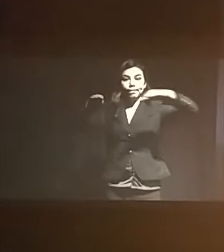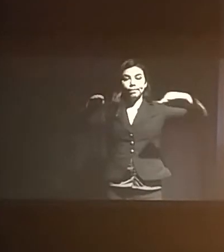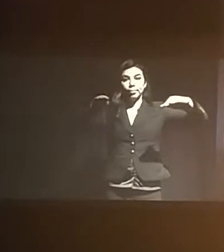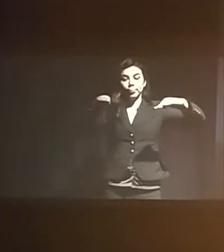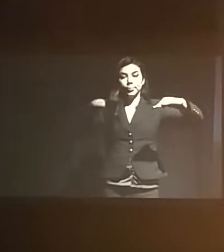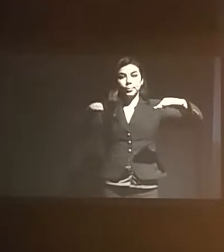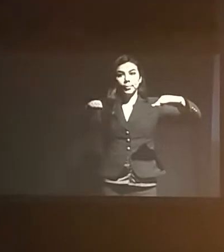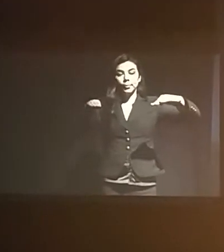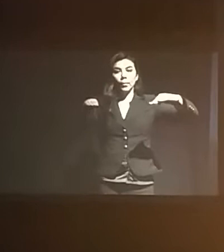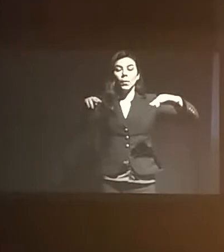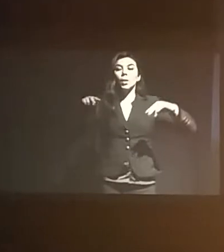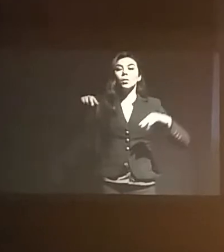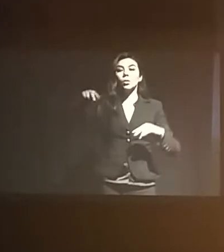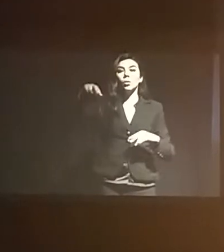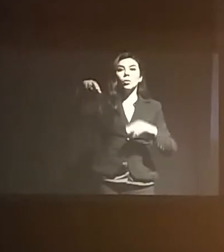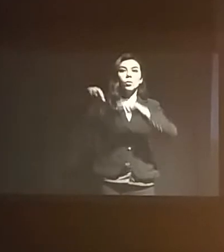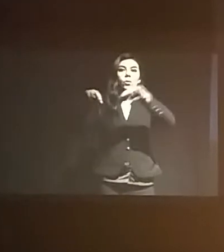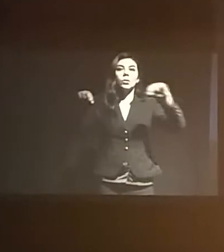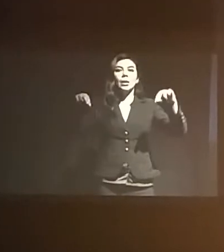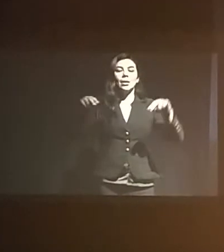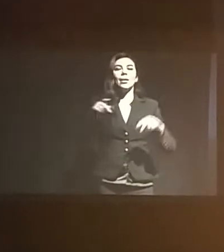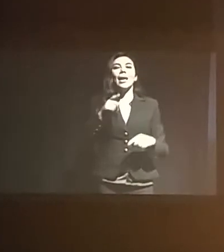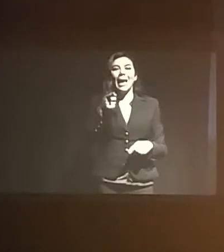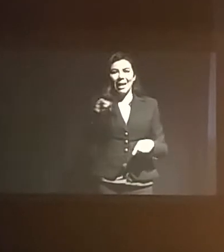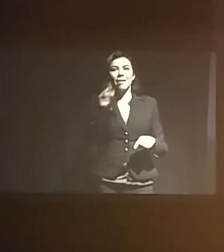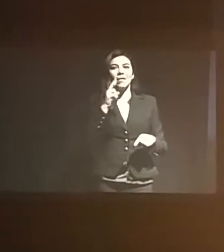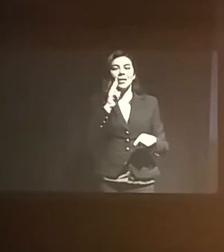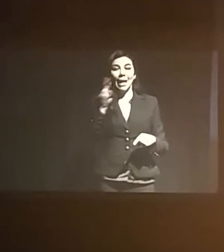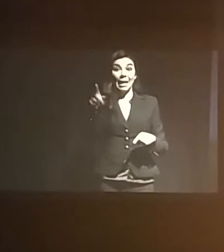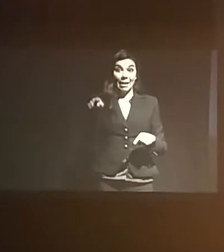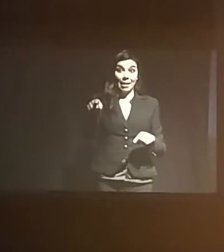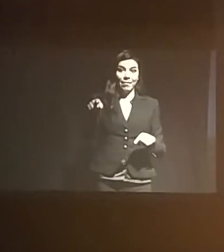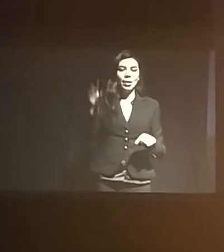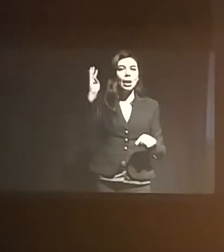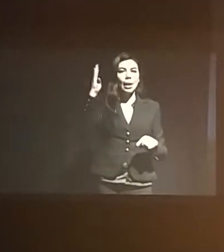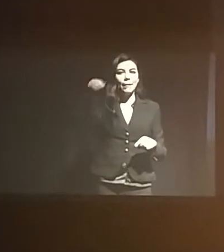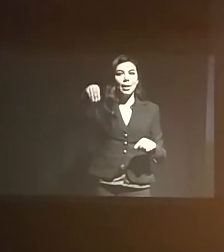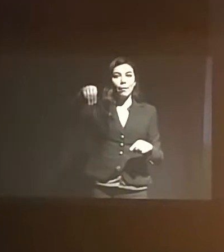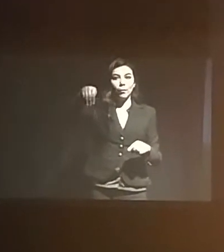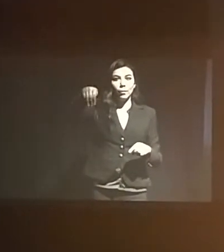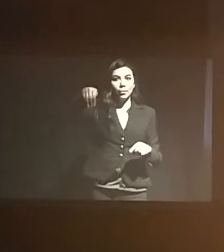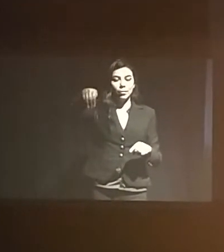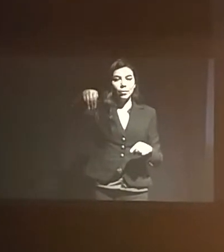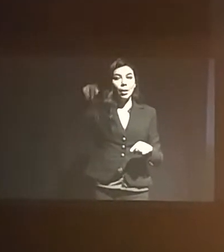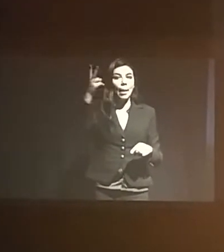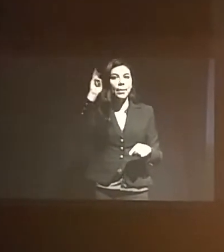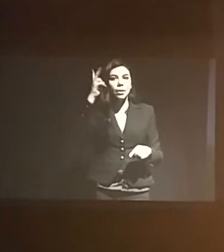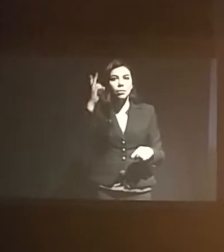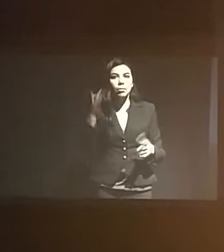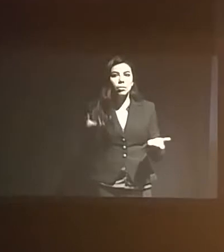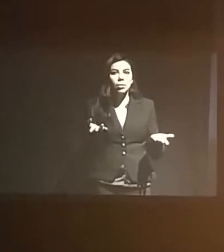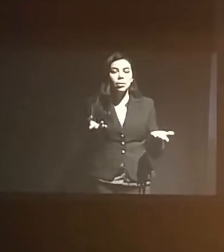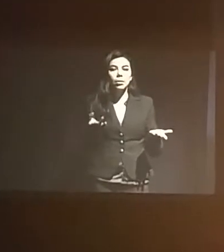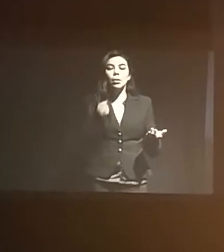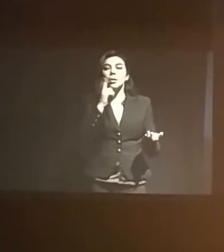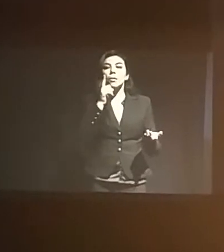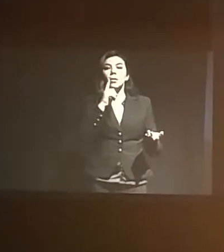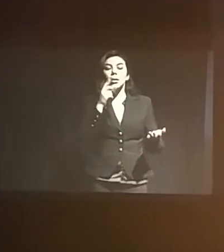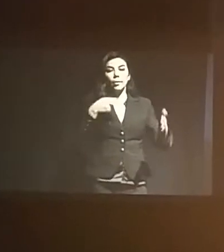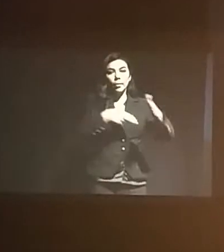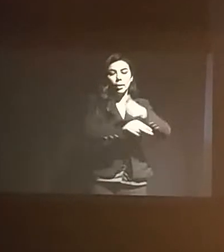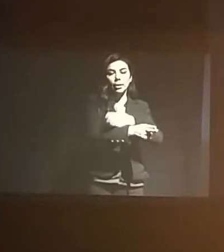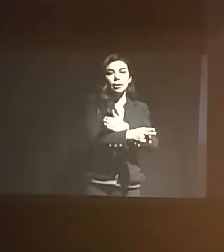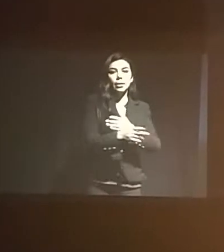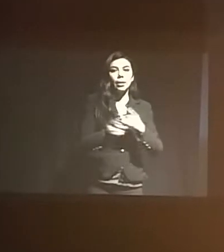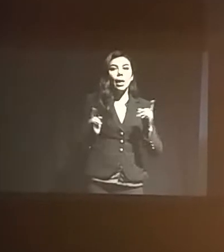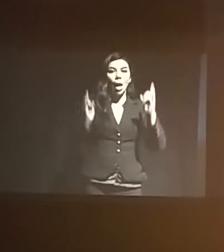sea, cruzáis y viene la micro. Si no es chiste la cuestión, pues. Y después tú tienes que poder acceder a la